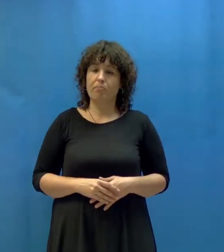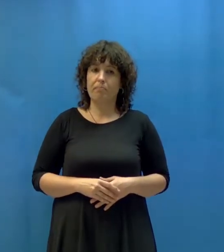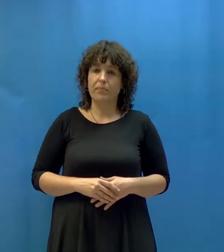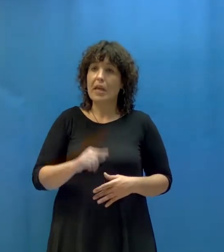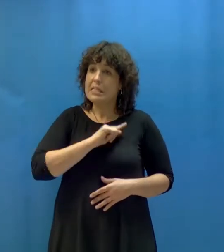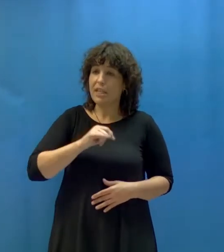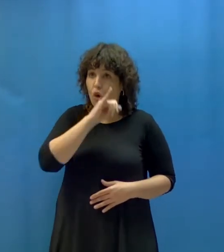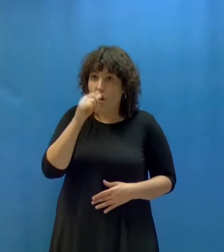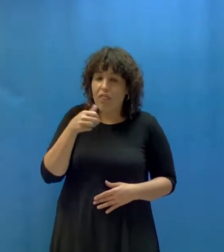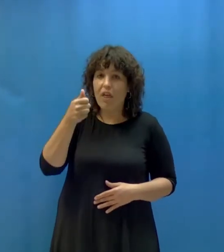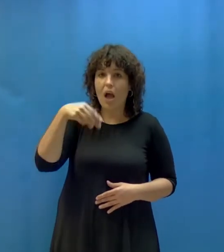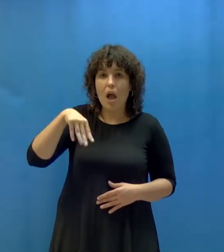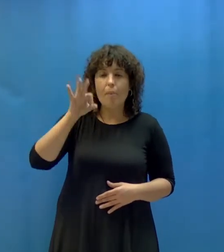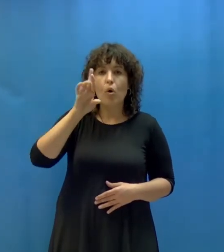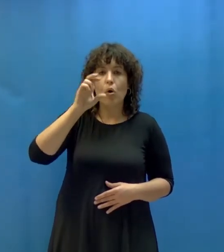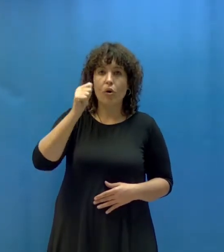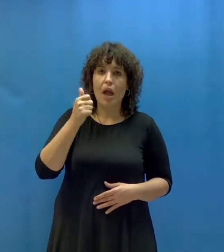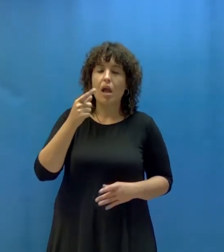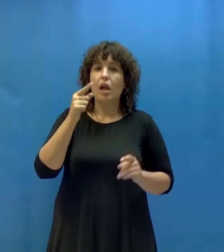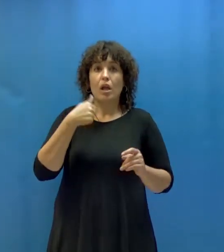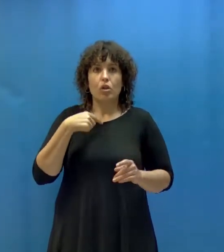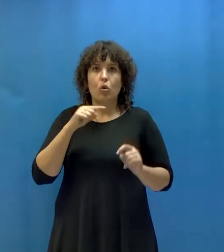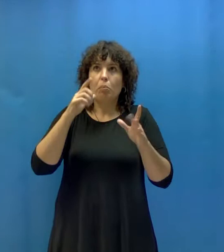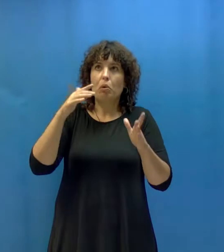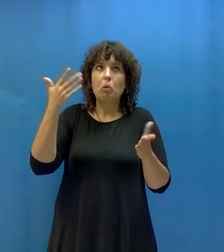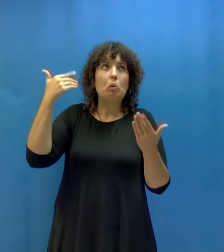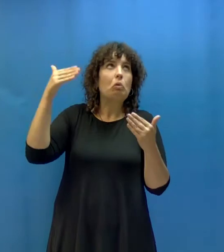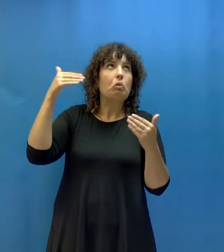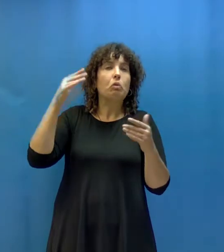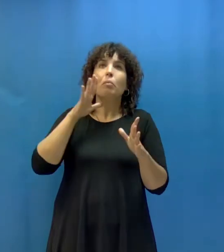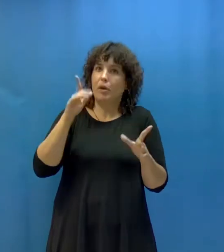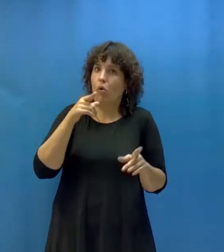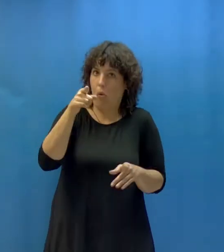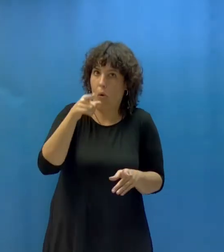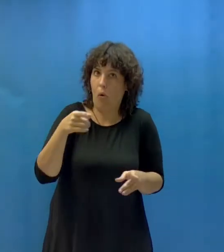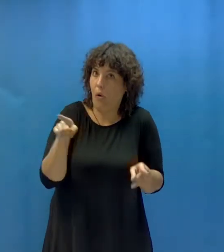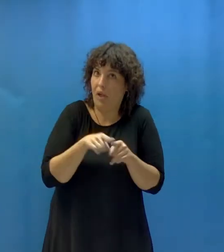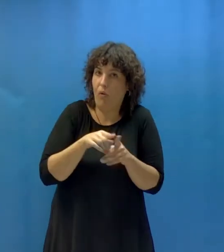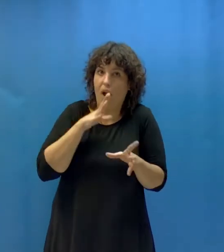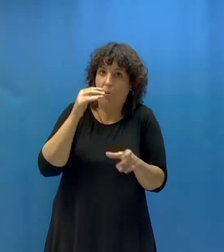Gracias, señor Zamora. Yo estoy despistada, pero usted también me acompaña, ¿eh? Que aún no hemos votado.